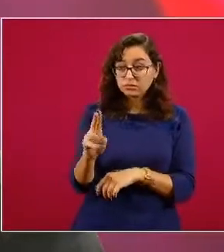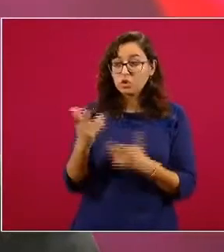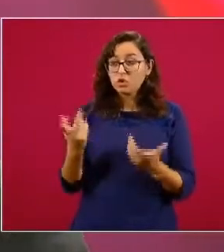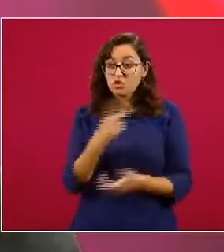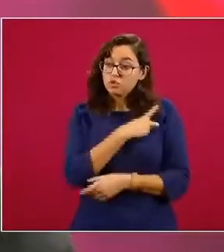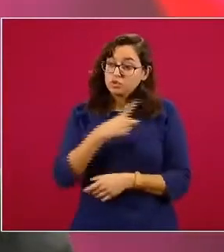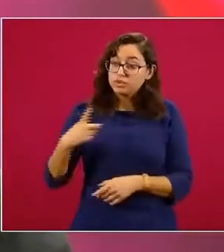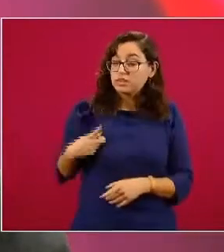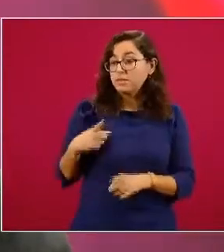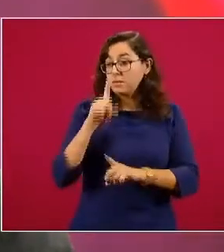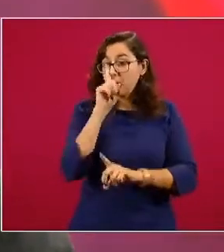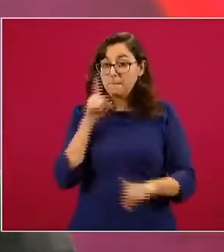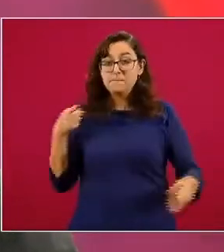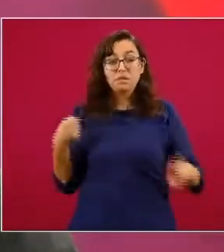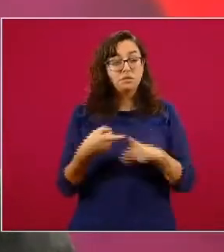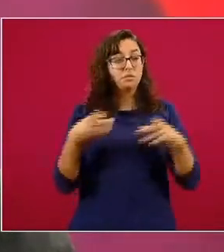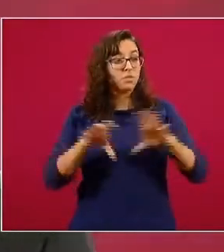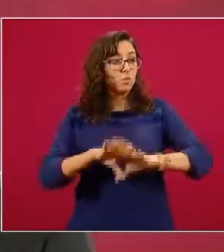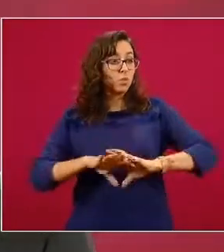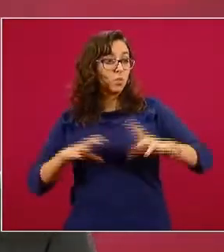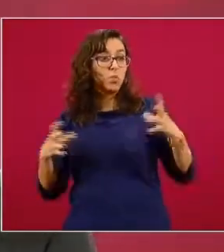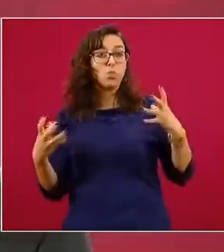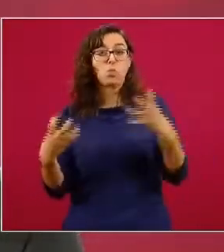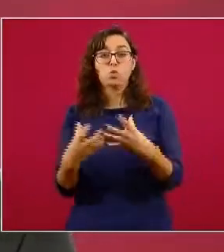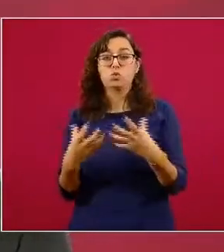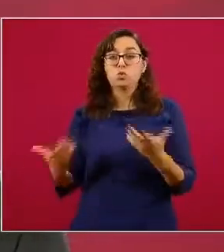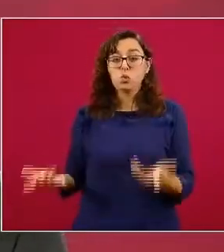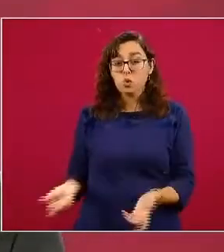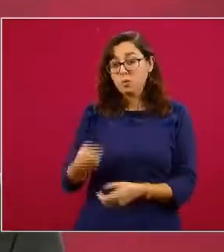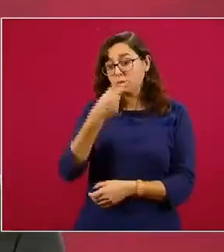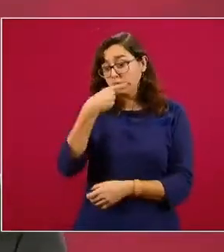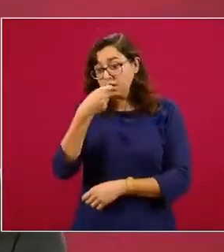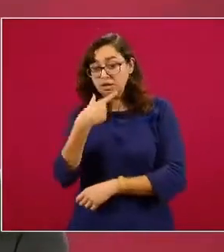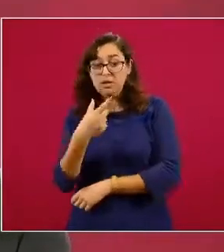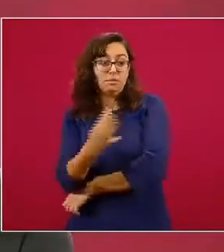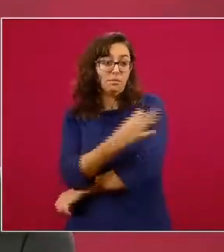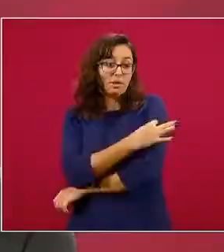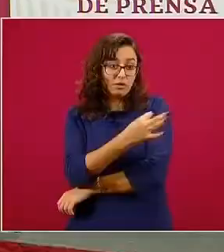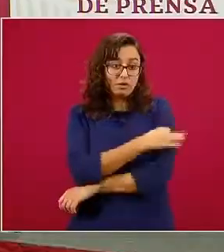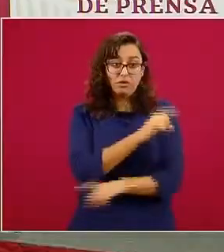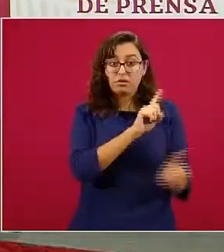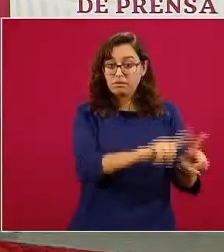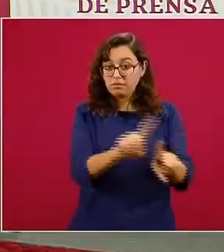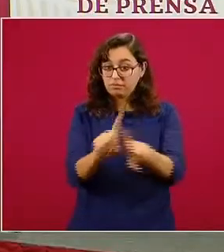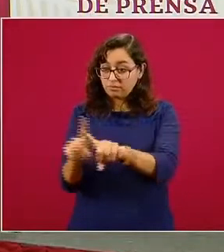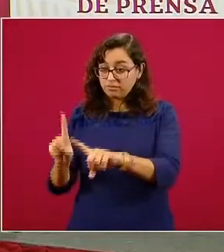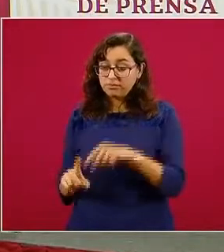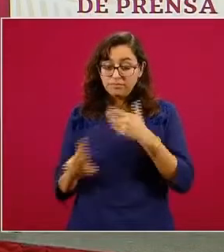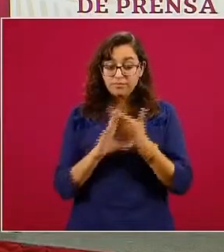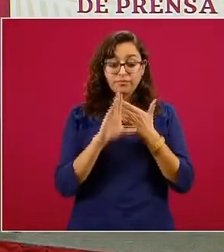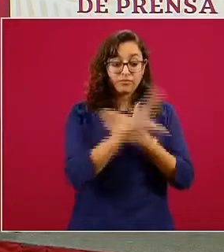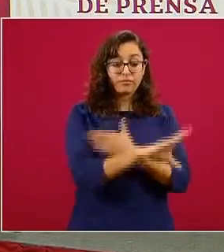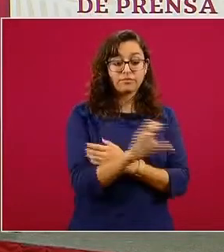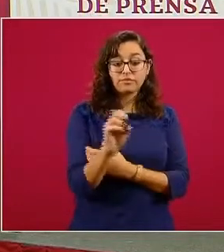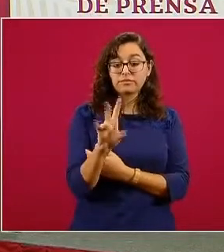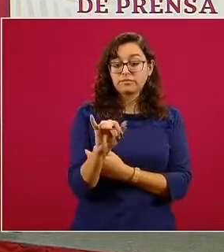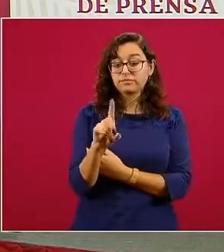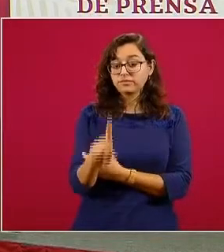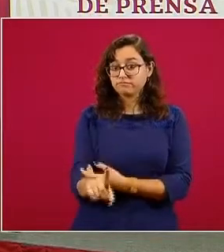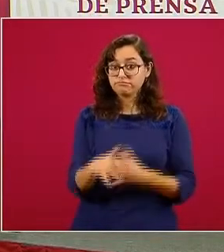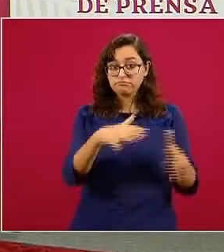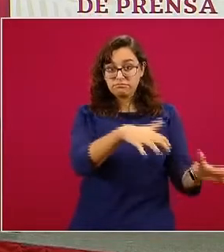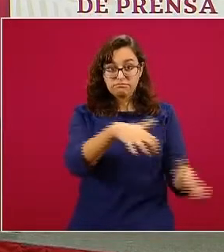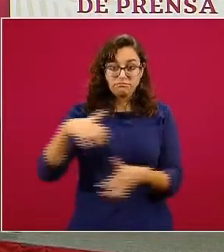los mecanismos para que no hubiera acaparamiento de insumos para la salud necesarios para la prevención o el tratamiento